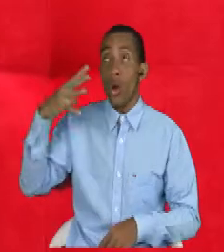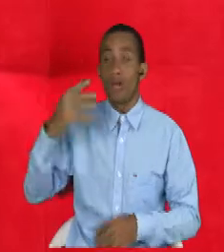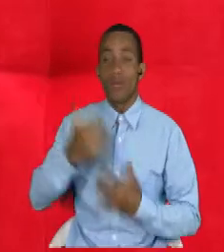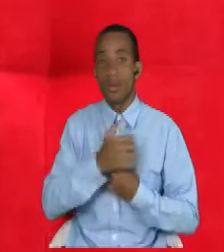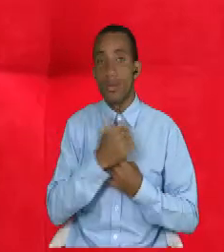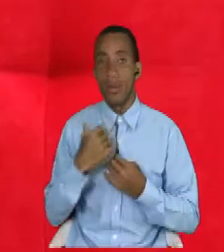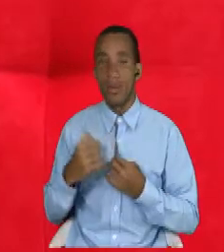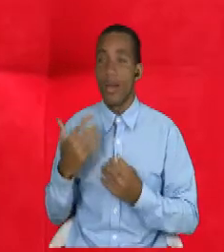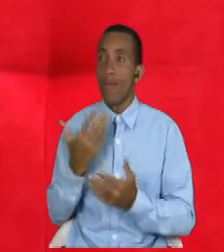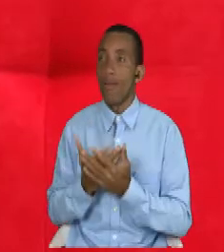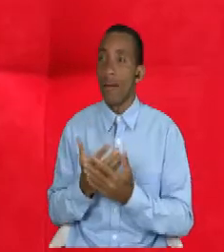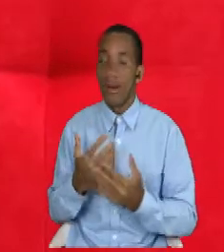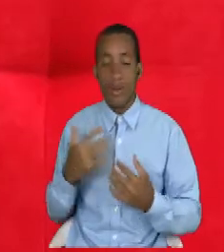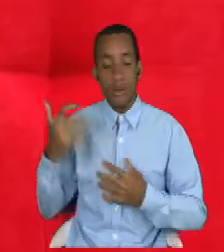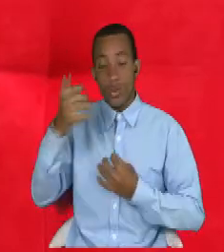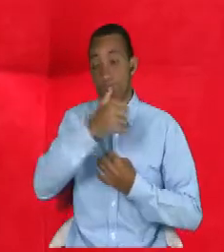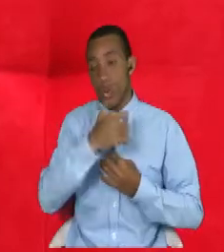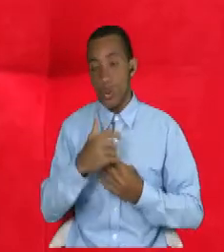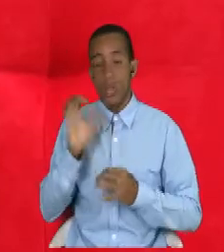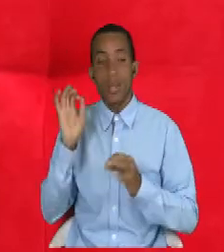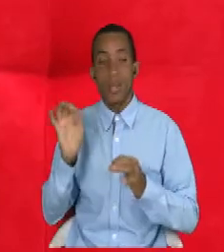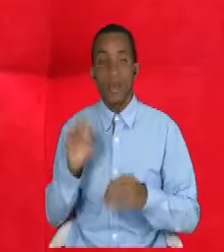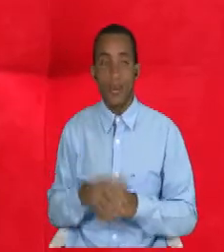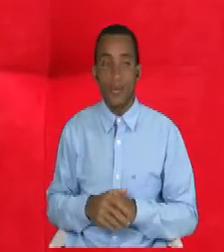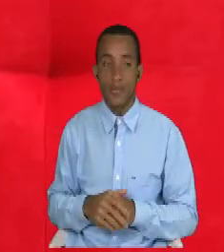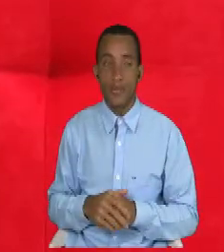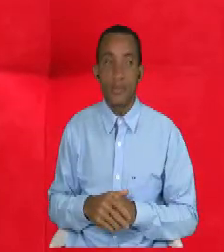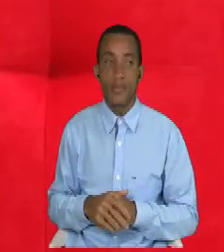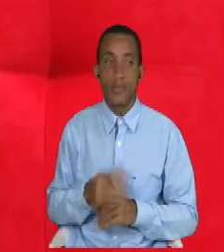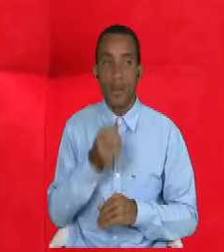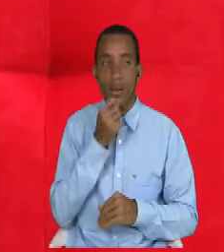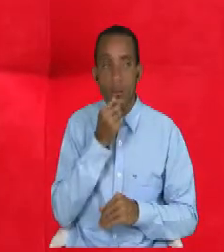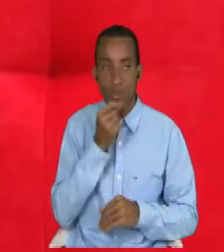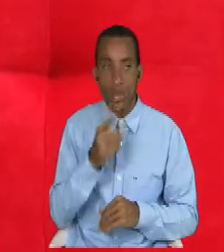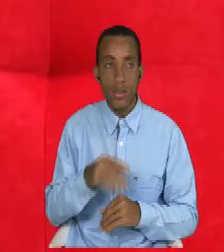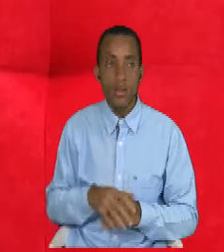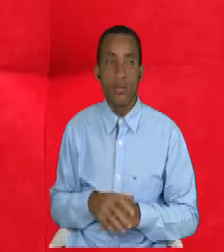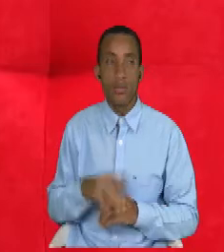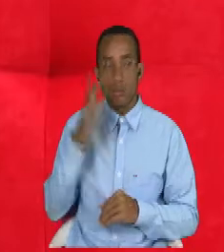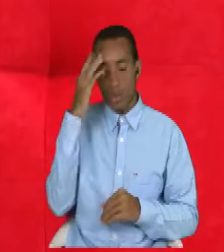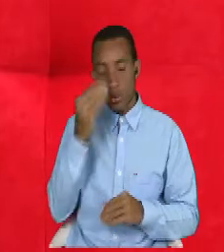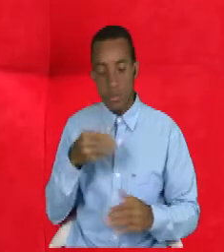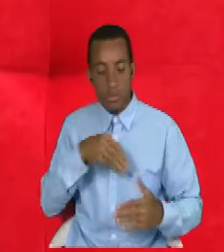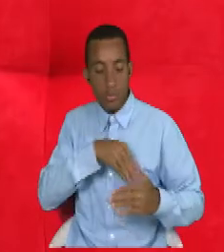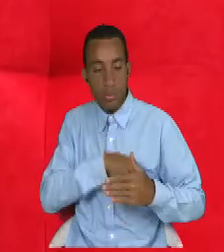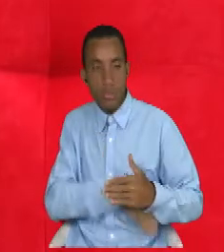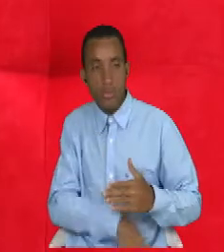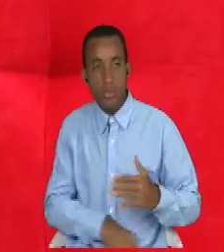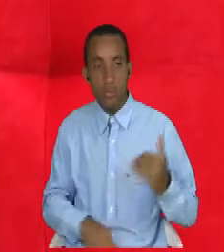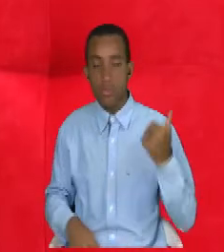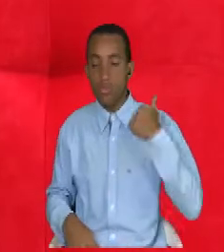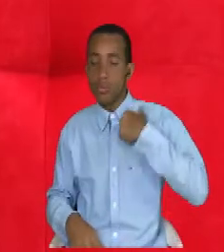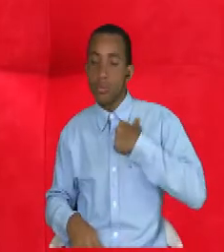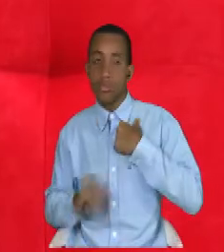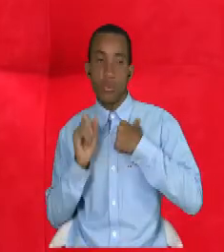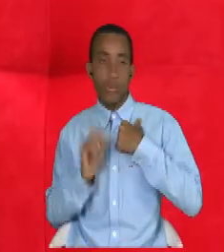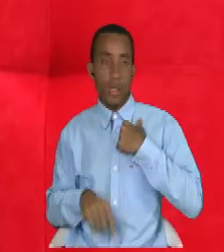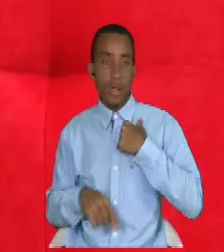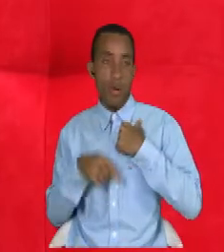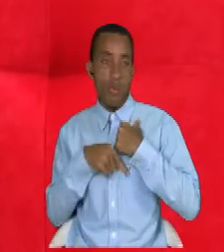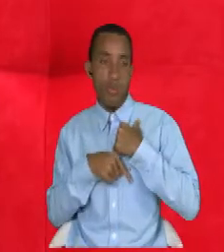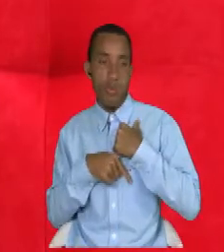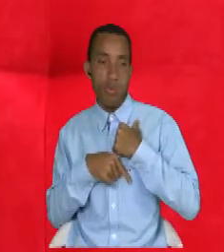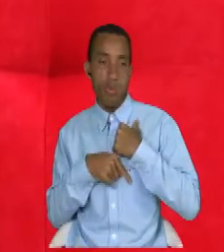frescas seguras fácil de deportar porque se puede llevar dentro de nuestros bolsos y también tenemos